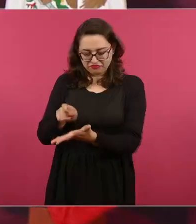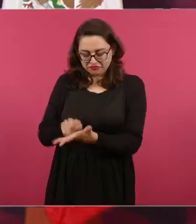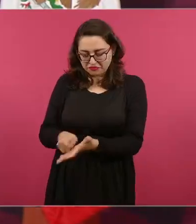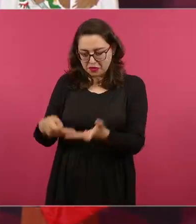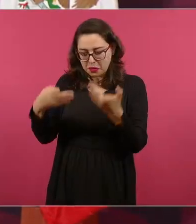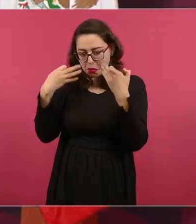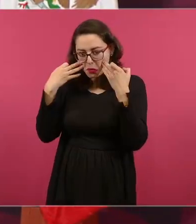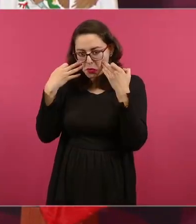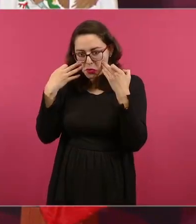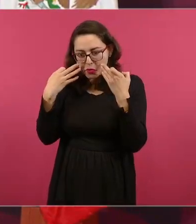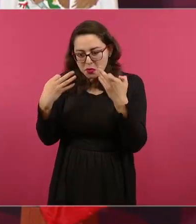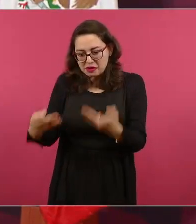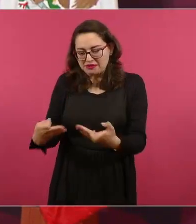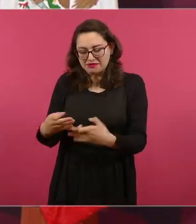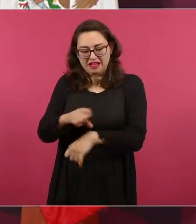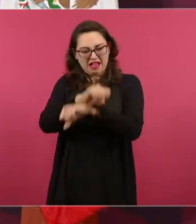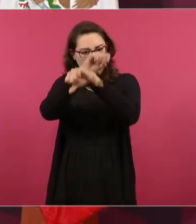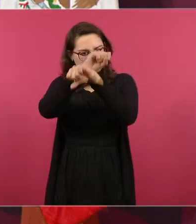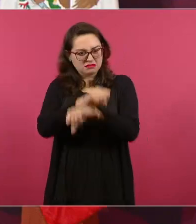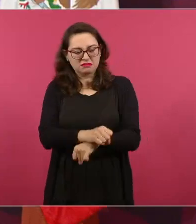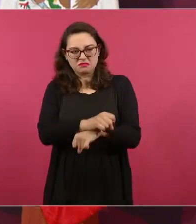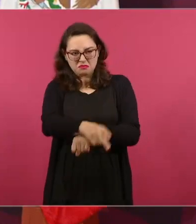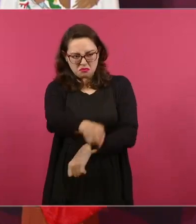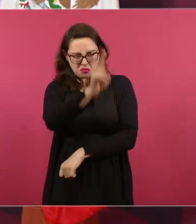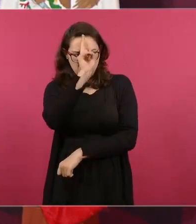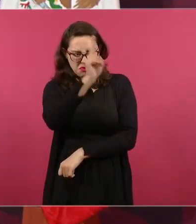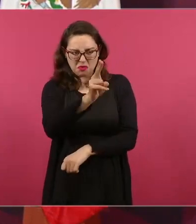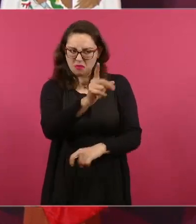para abolir la